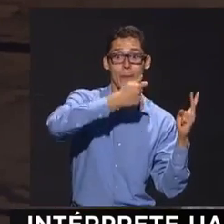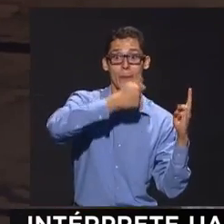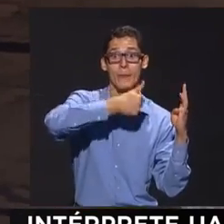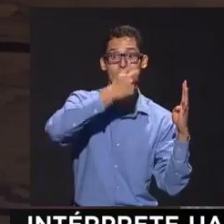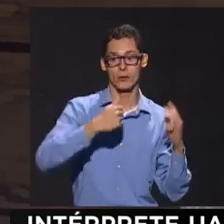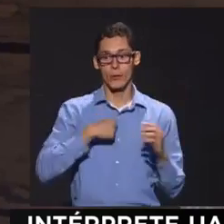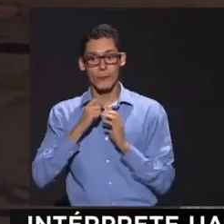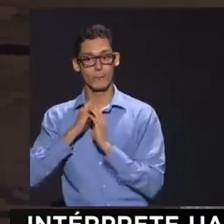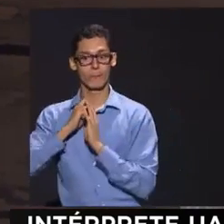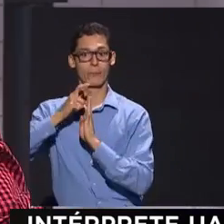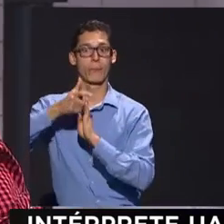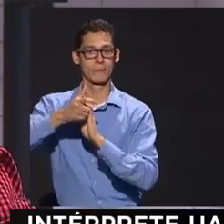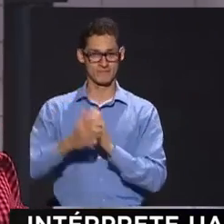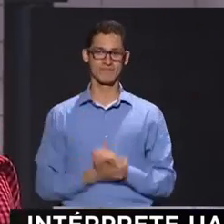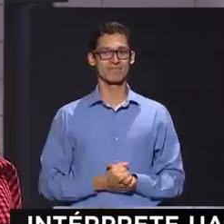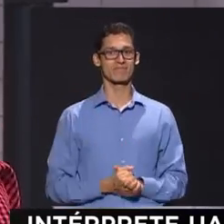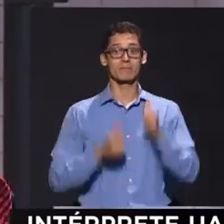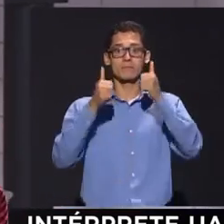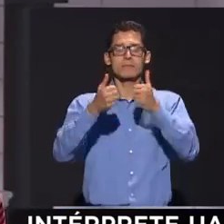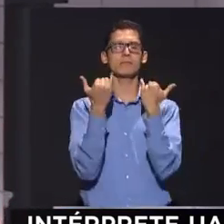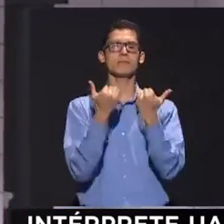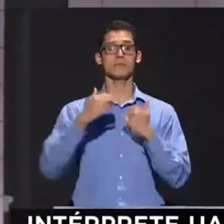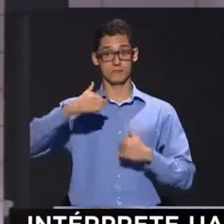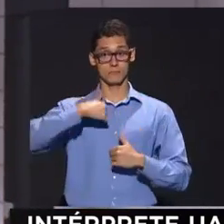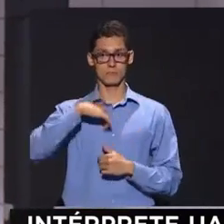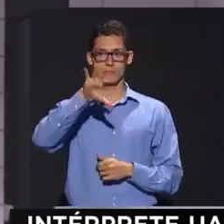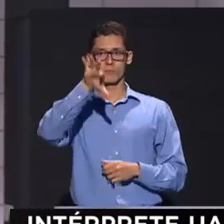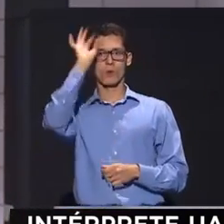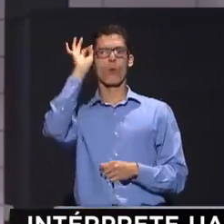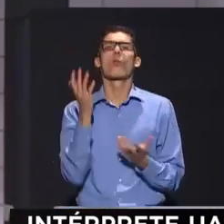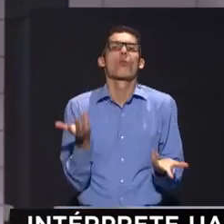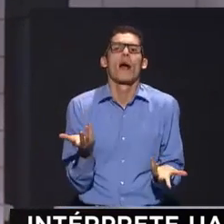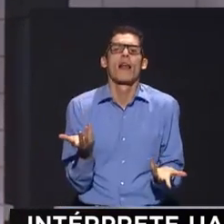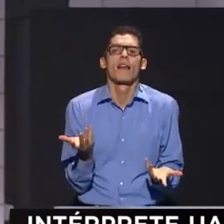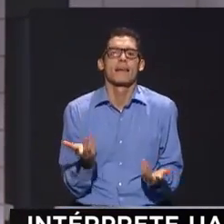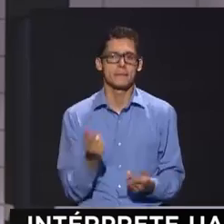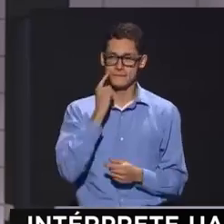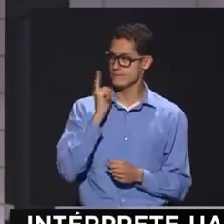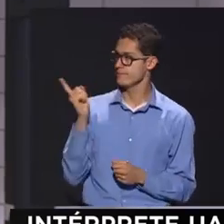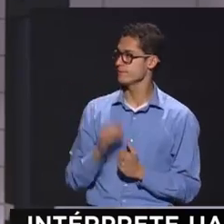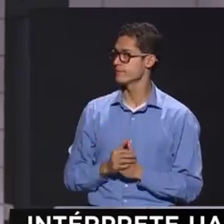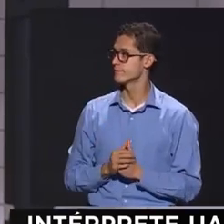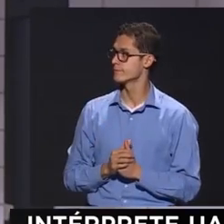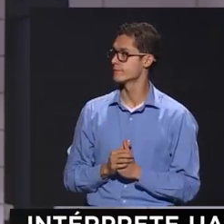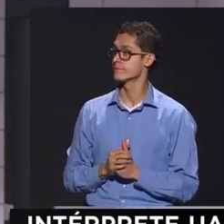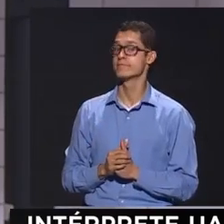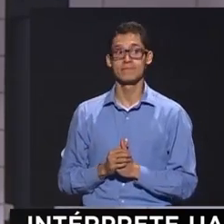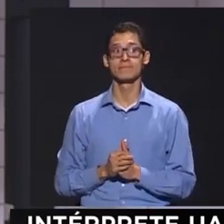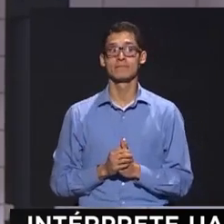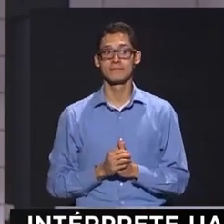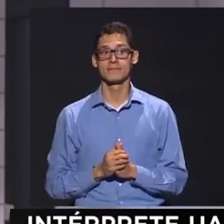ahora yo voy a escoger la del medio yo va a escoger 2